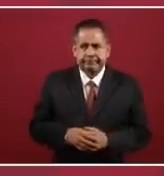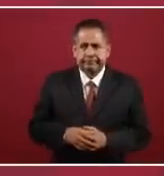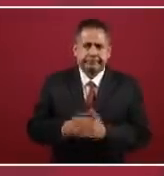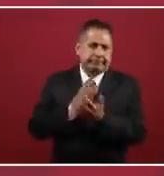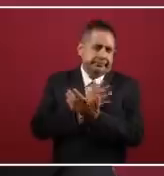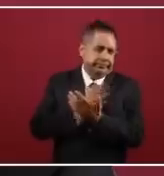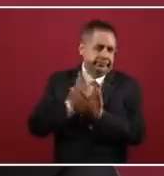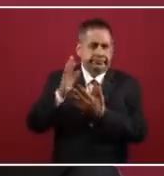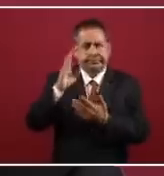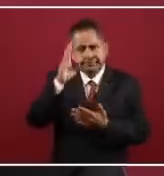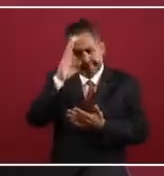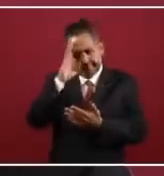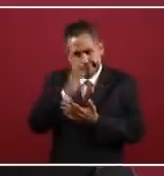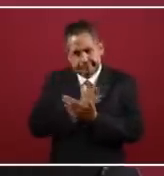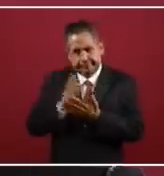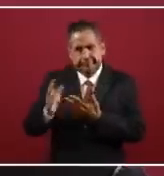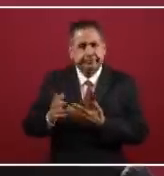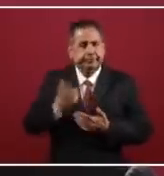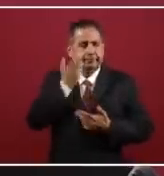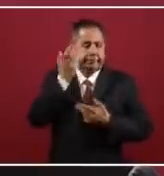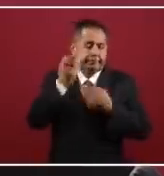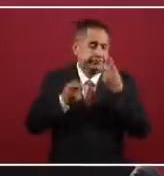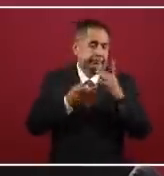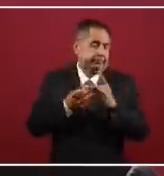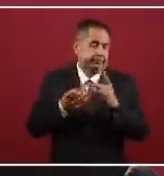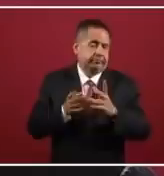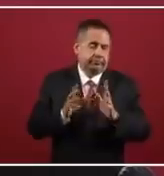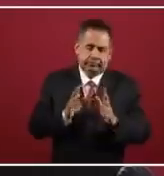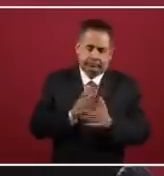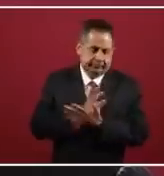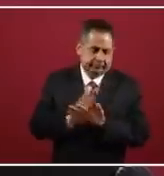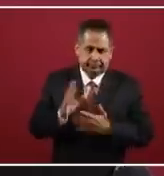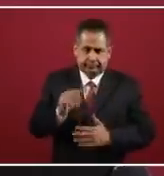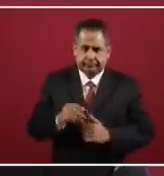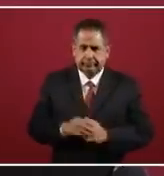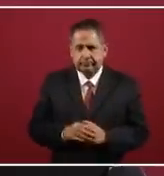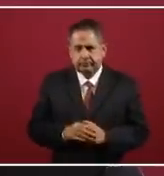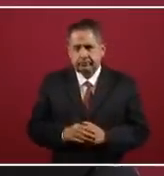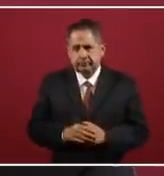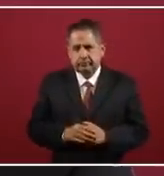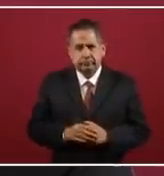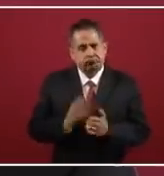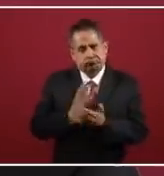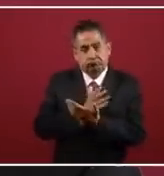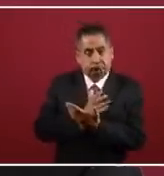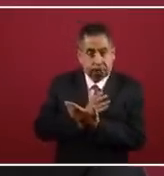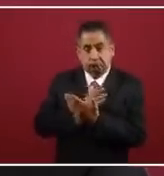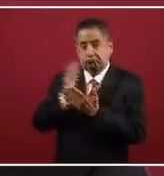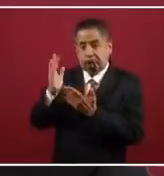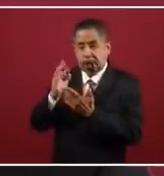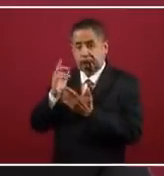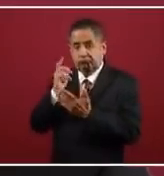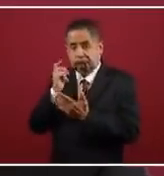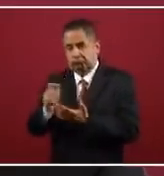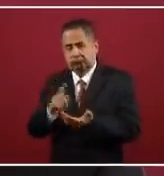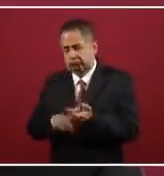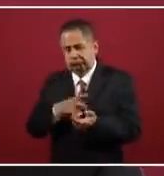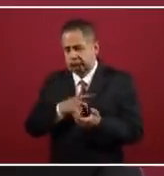excedan utilizando esos instrumentos, esos mecanismos,